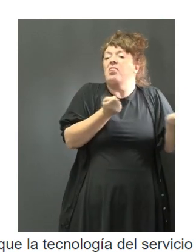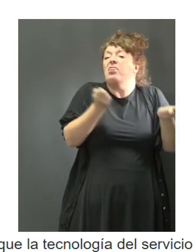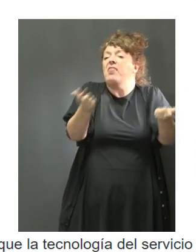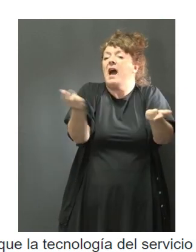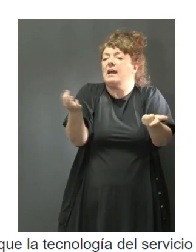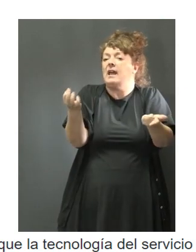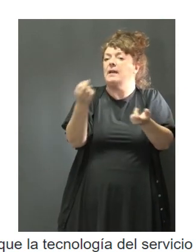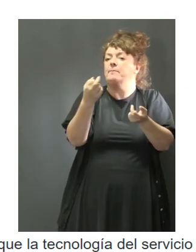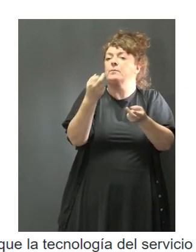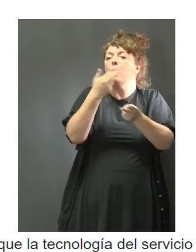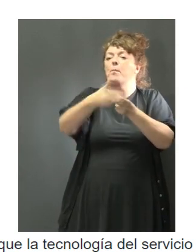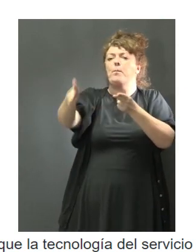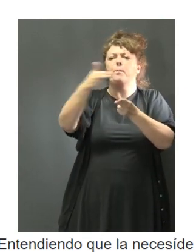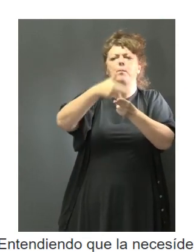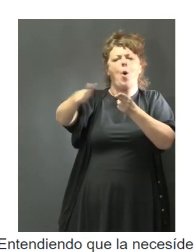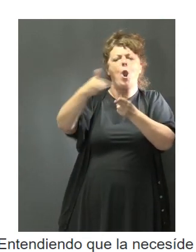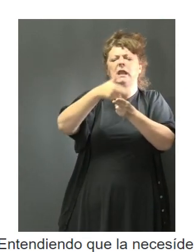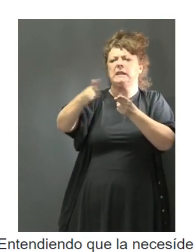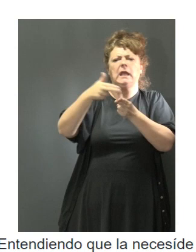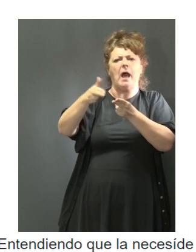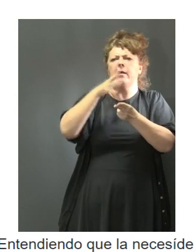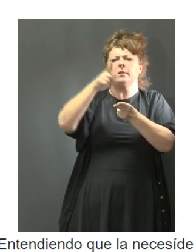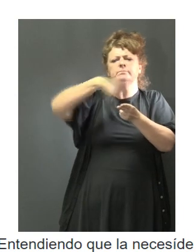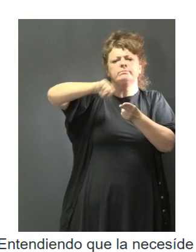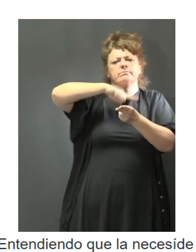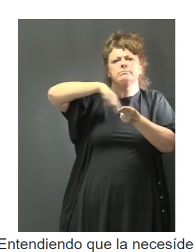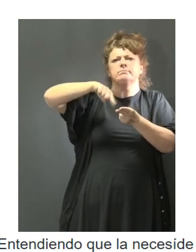esa obligatoriedad de que la